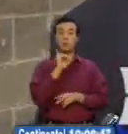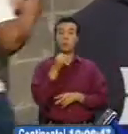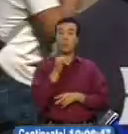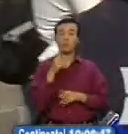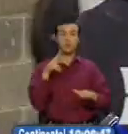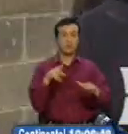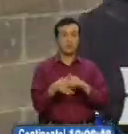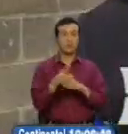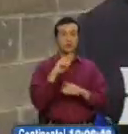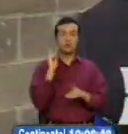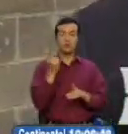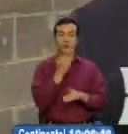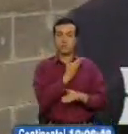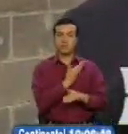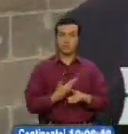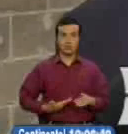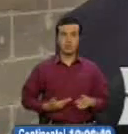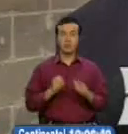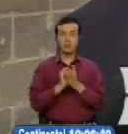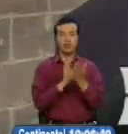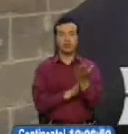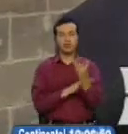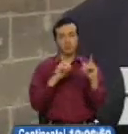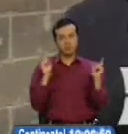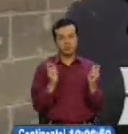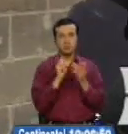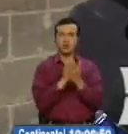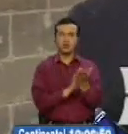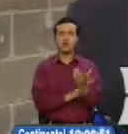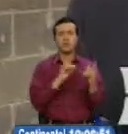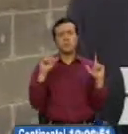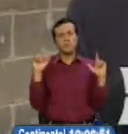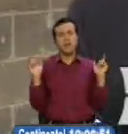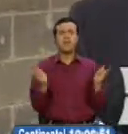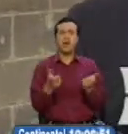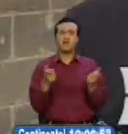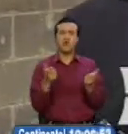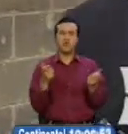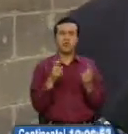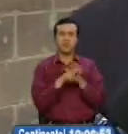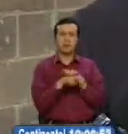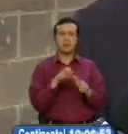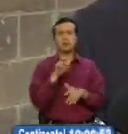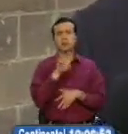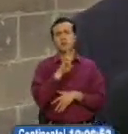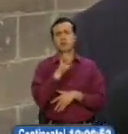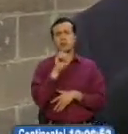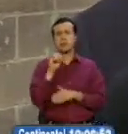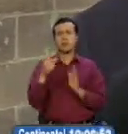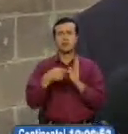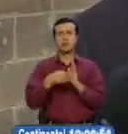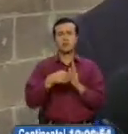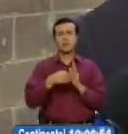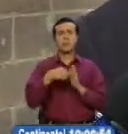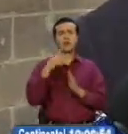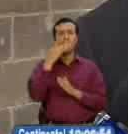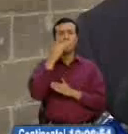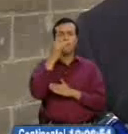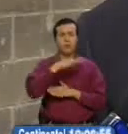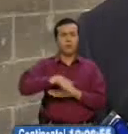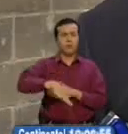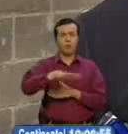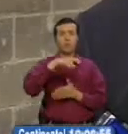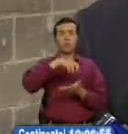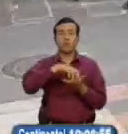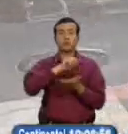la inauguración con el vicepresidente. Es un proyecto más pequeño, es un proyecto de mediana minería. 600.000 onzas de oro en el sector de Molleturo, en la